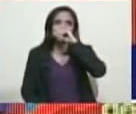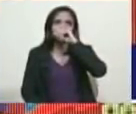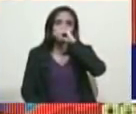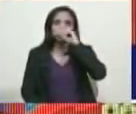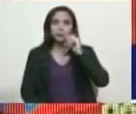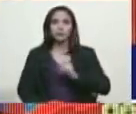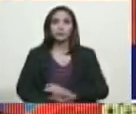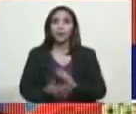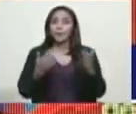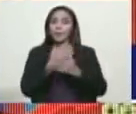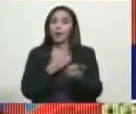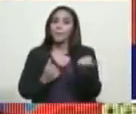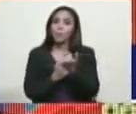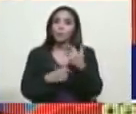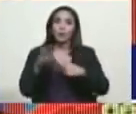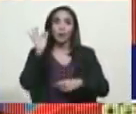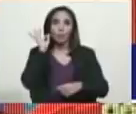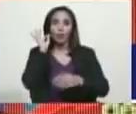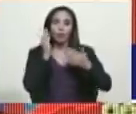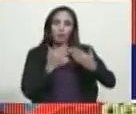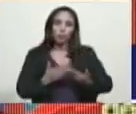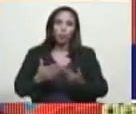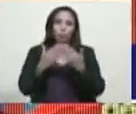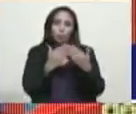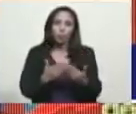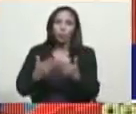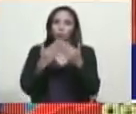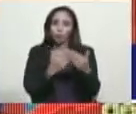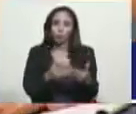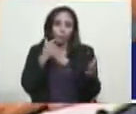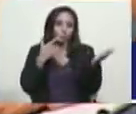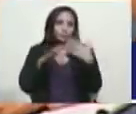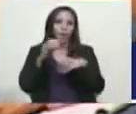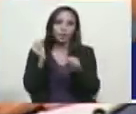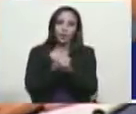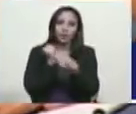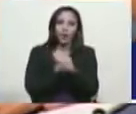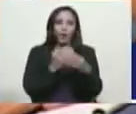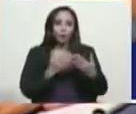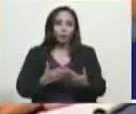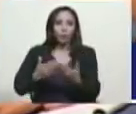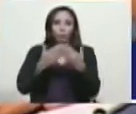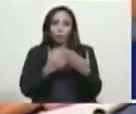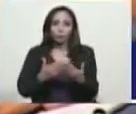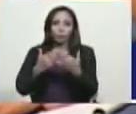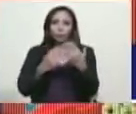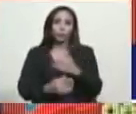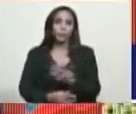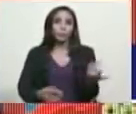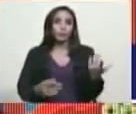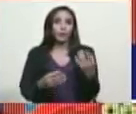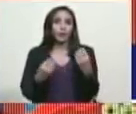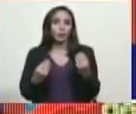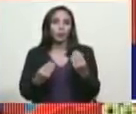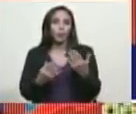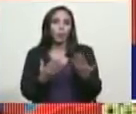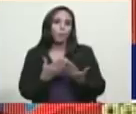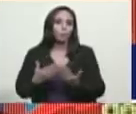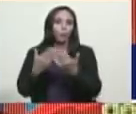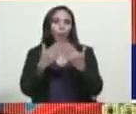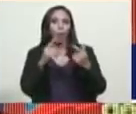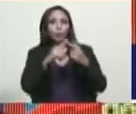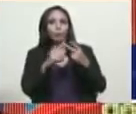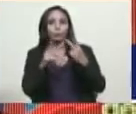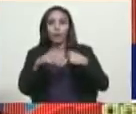para articular el estudio y el trabajo, el estudio y la producción, el estudio y